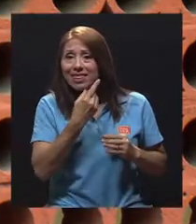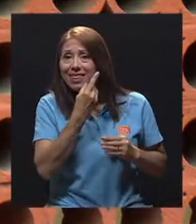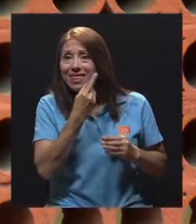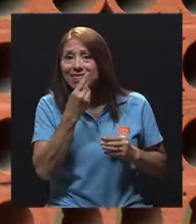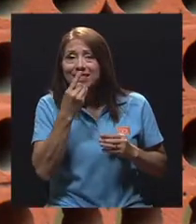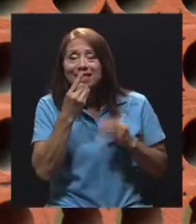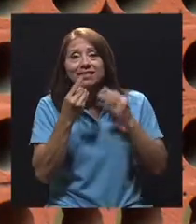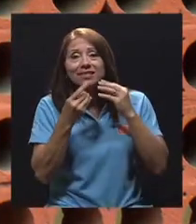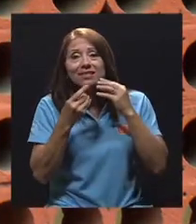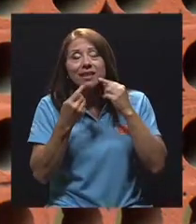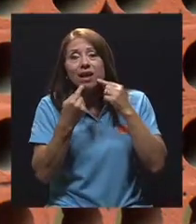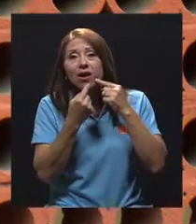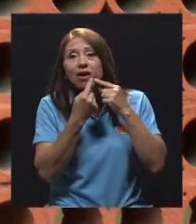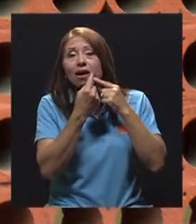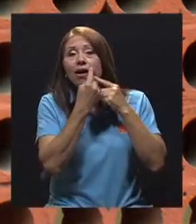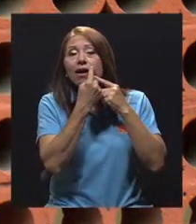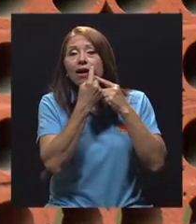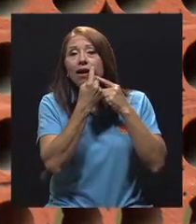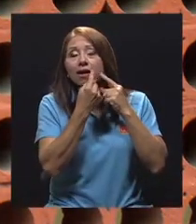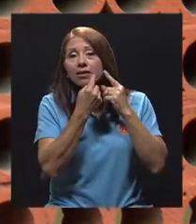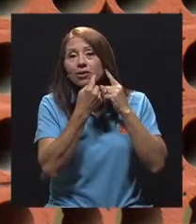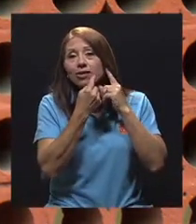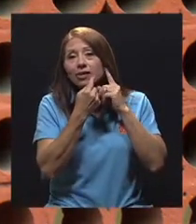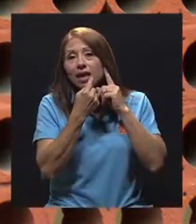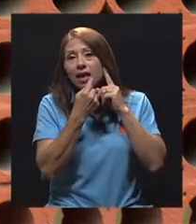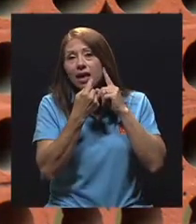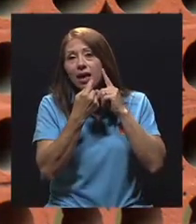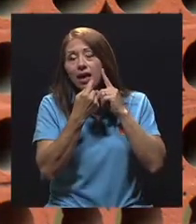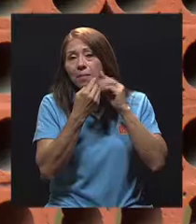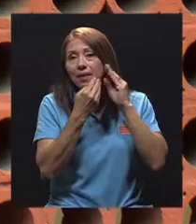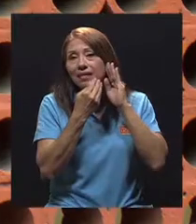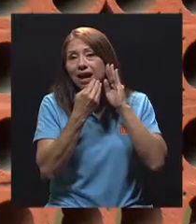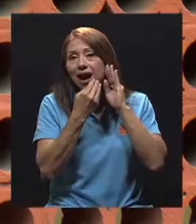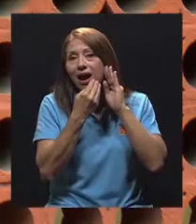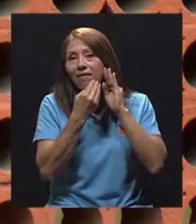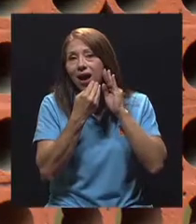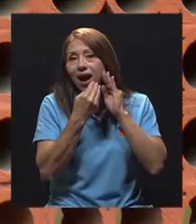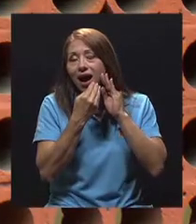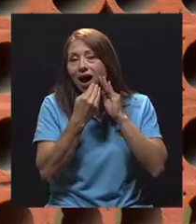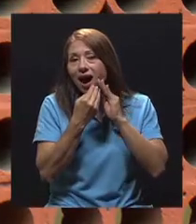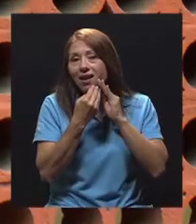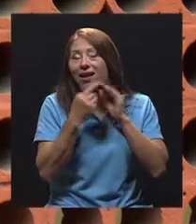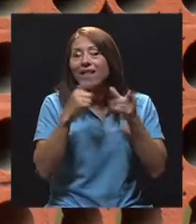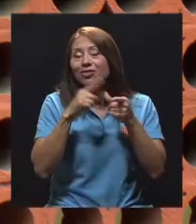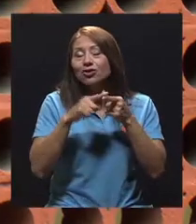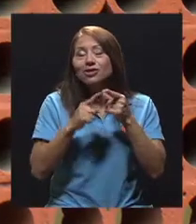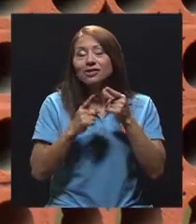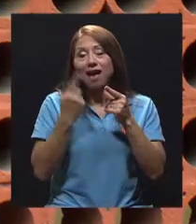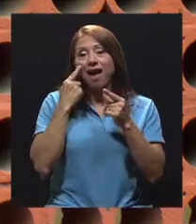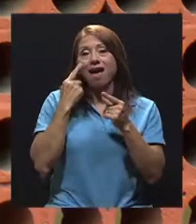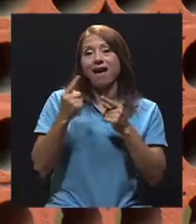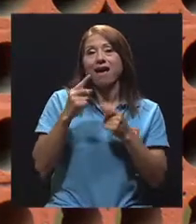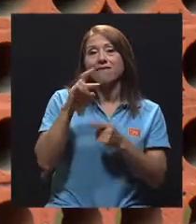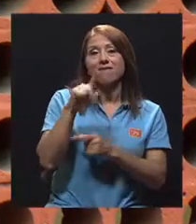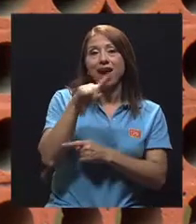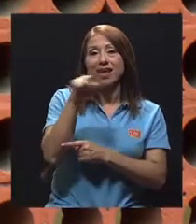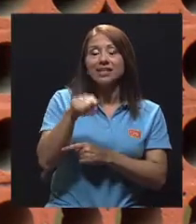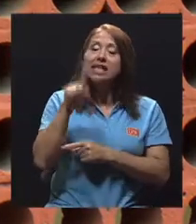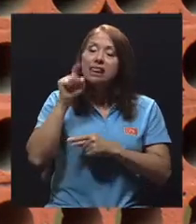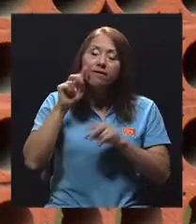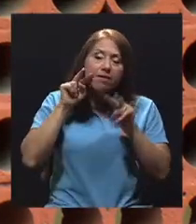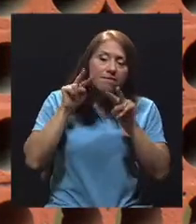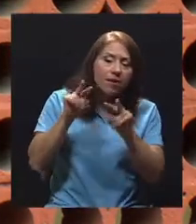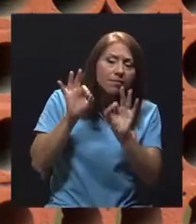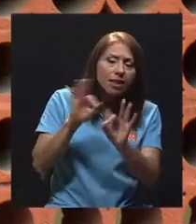las piezas de arriba, por la gravedad, empiezan a bajar. Y al bajar, descubren la raíz. Entonces, habría que hacer una valoración completa de la